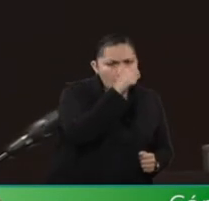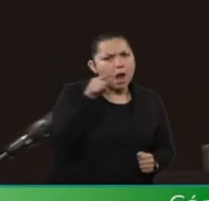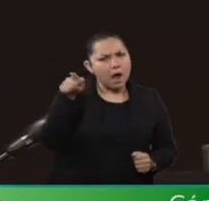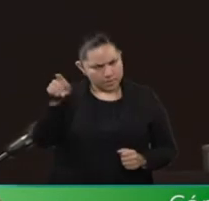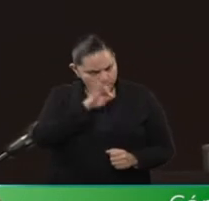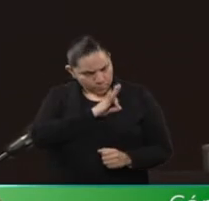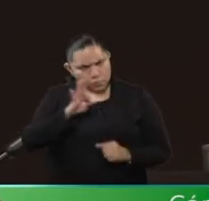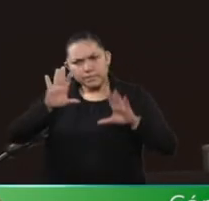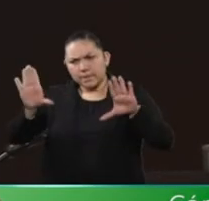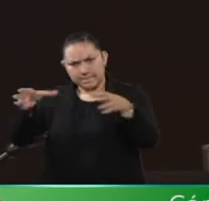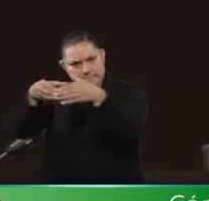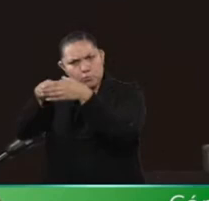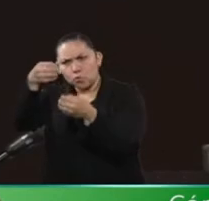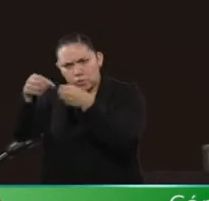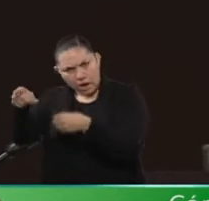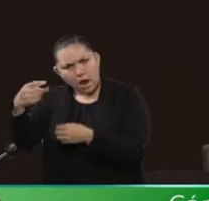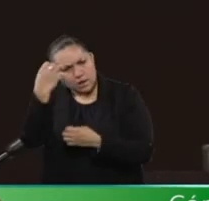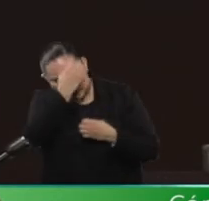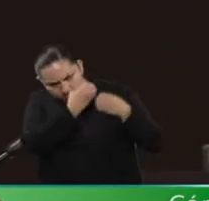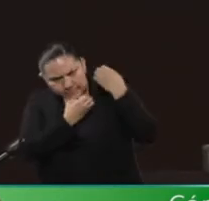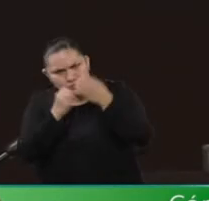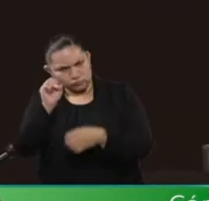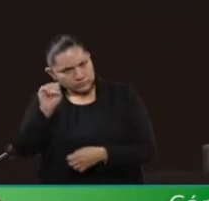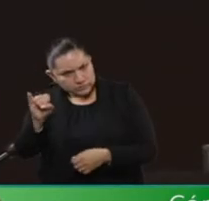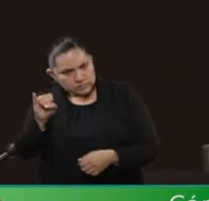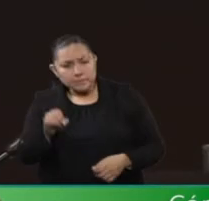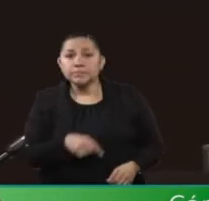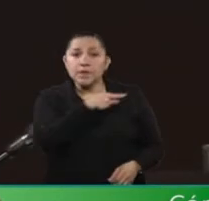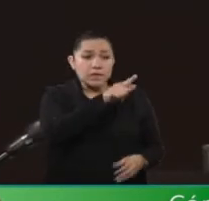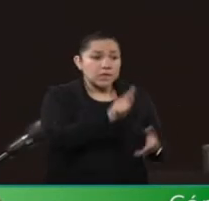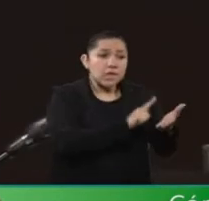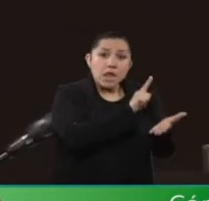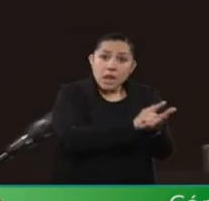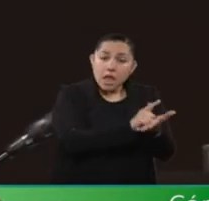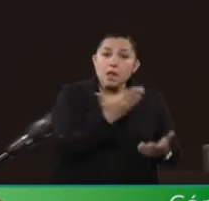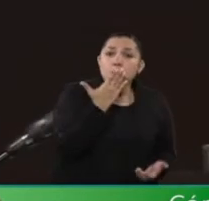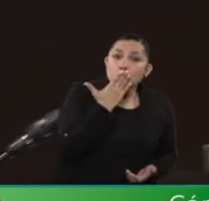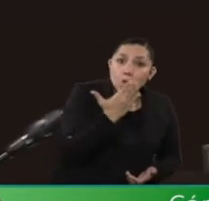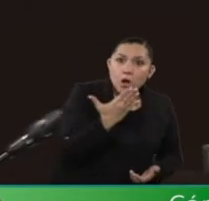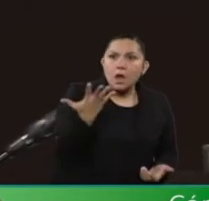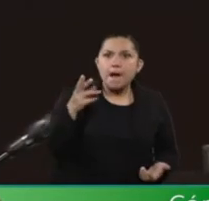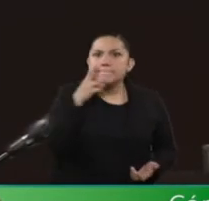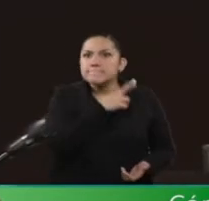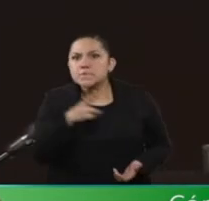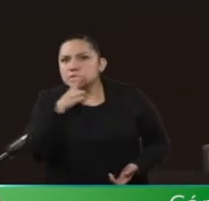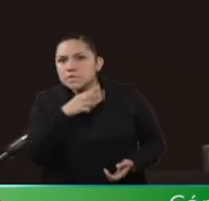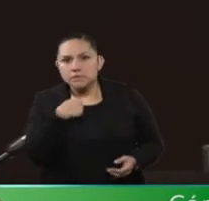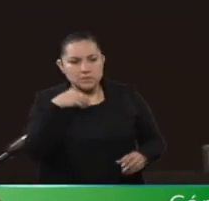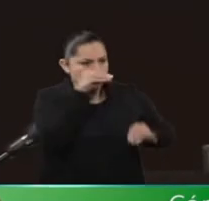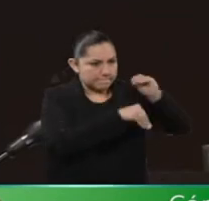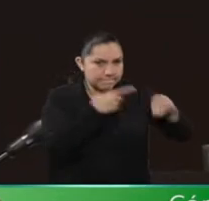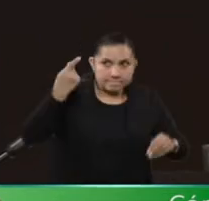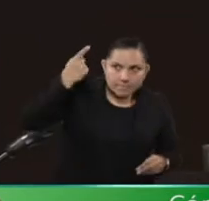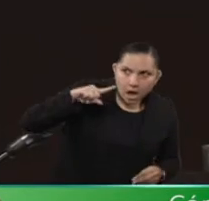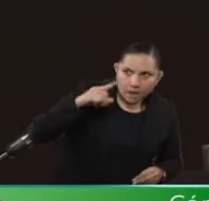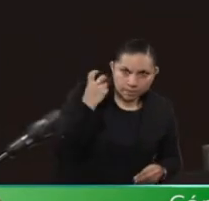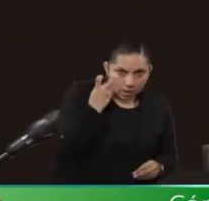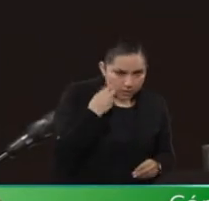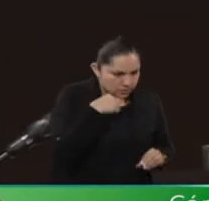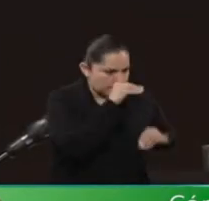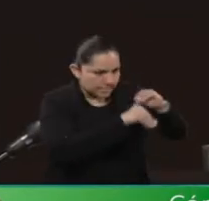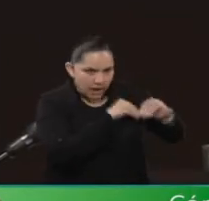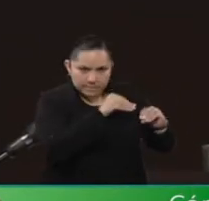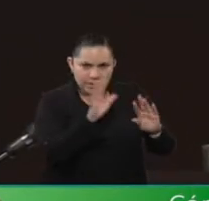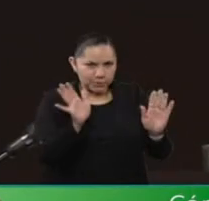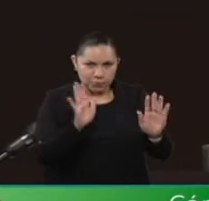buenas leyes no se hacen con prisas ni bajo consigna. Las buenas leyes se hacen mediante la deliberación objetiva, amplia